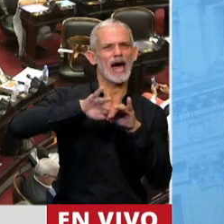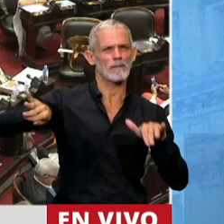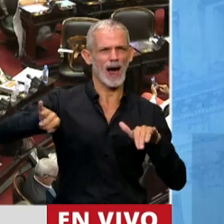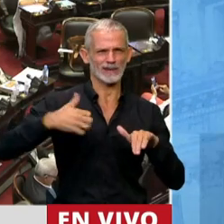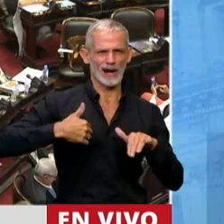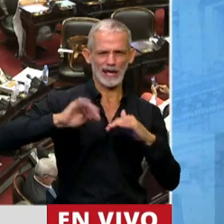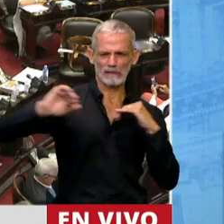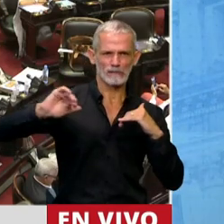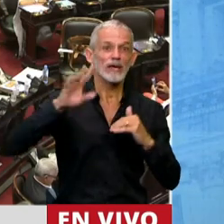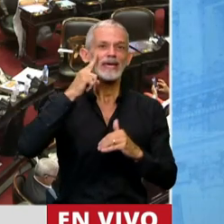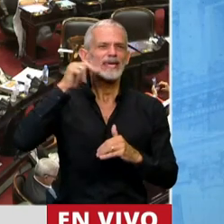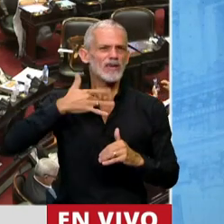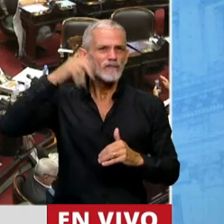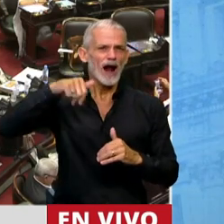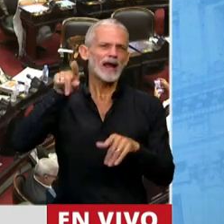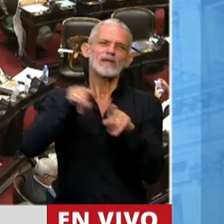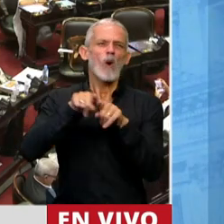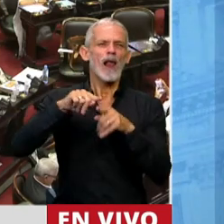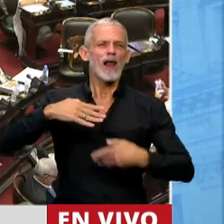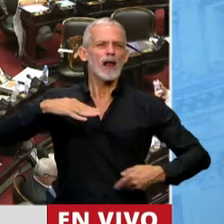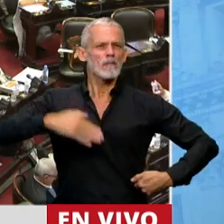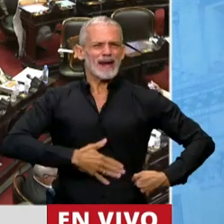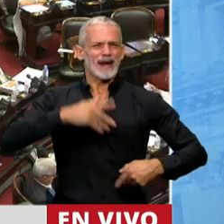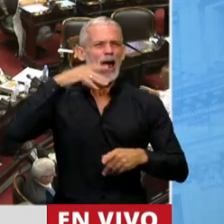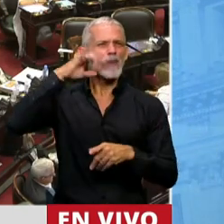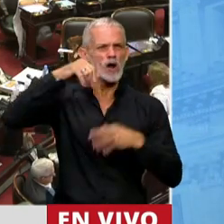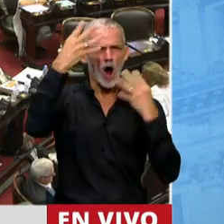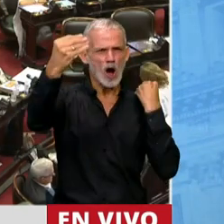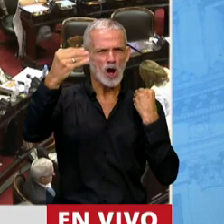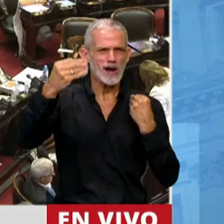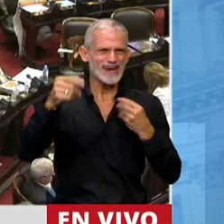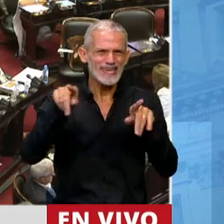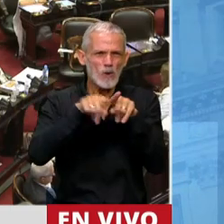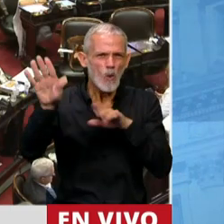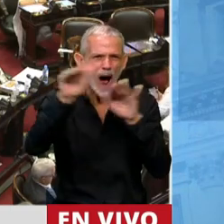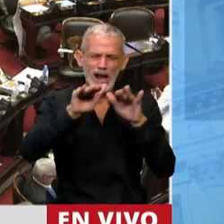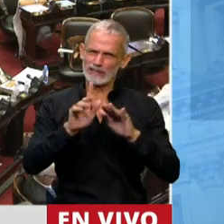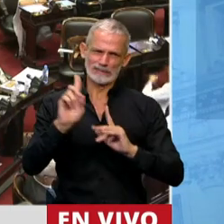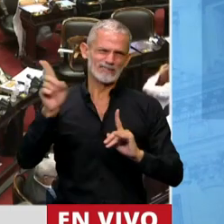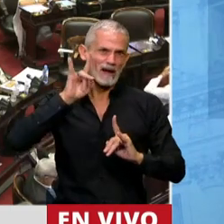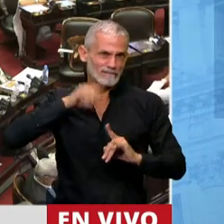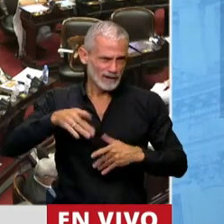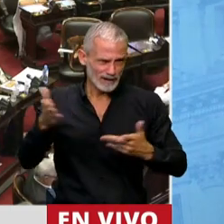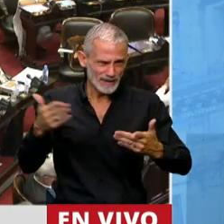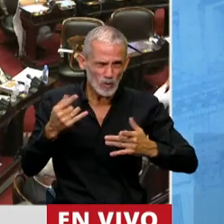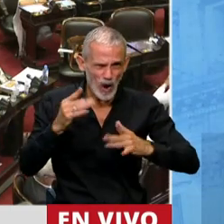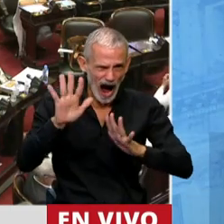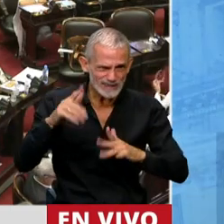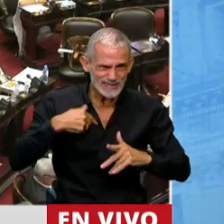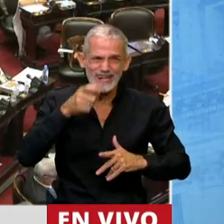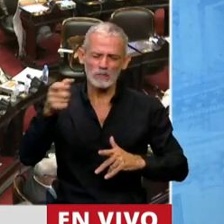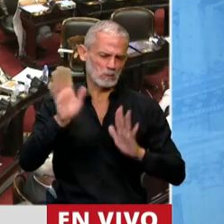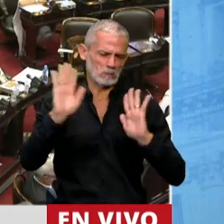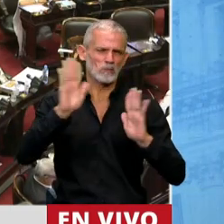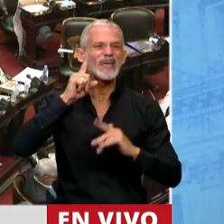que Gildo Infrán es Napoleón, porque me parece que caería en el ridículo contestar eso.